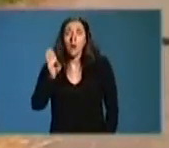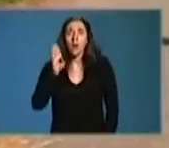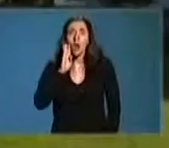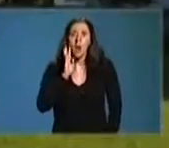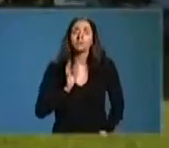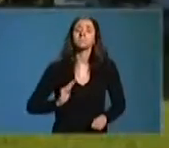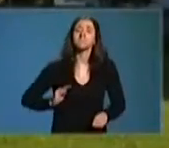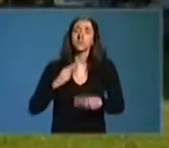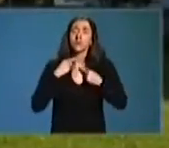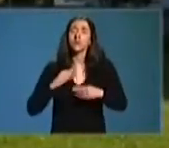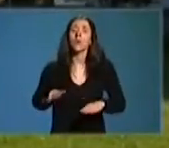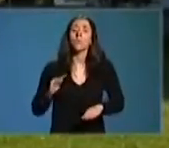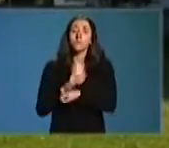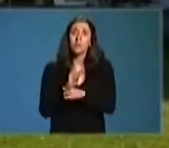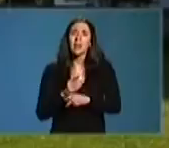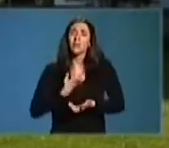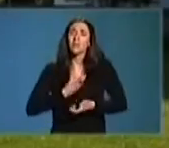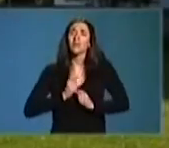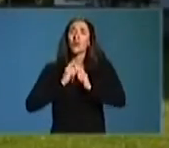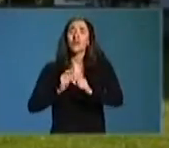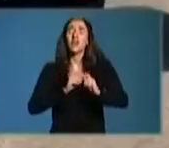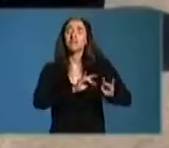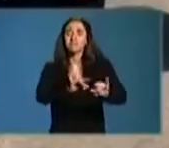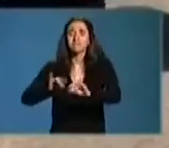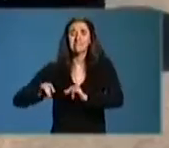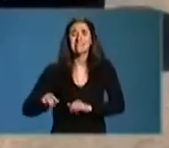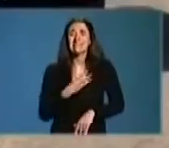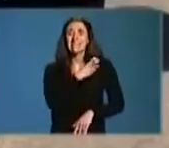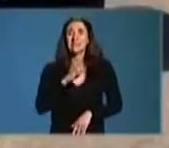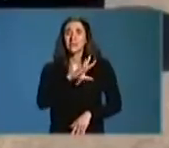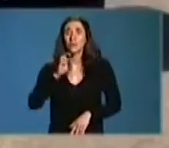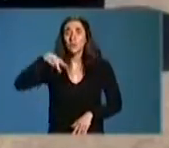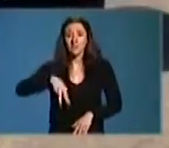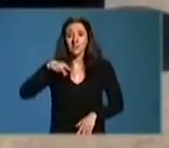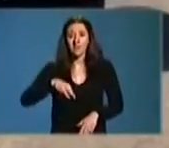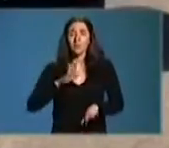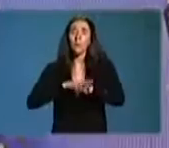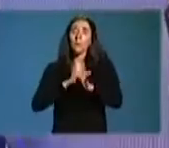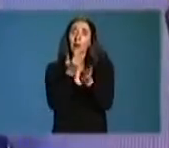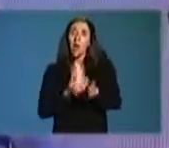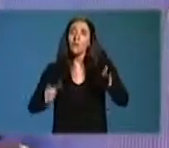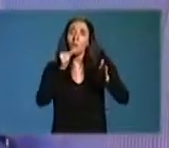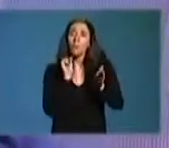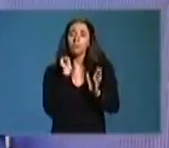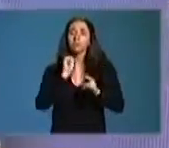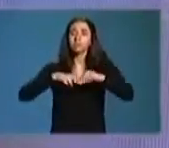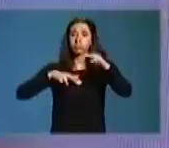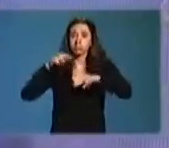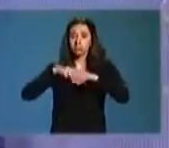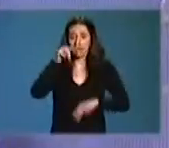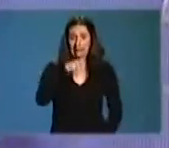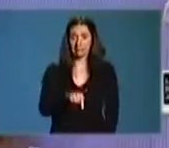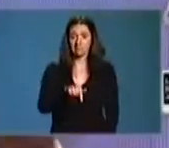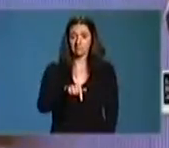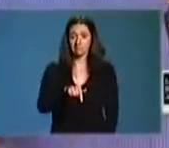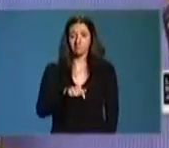aportación y ponga a disposición del concello una finca de 350 metros no que se instalará un colector para elevar a través